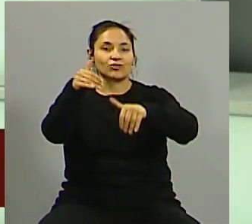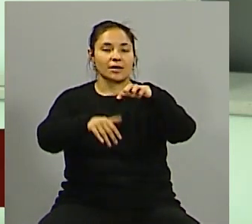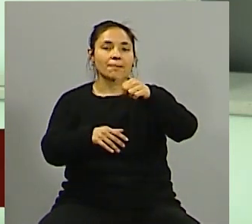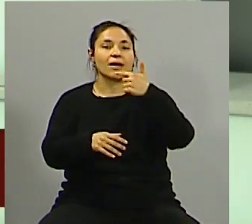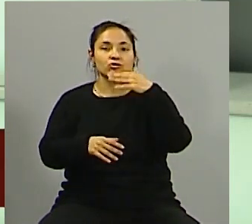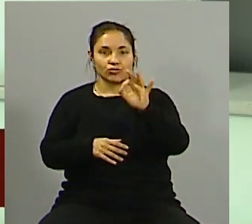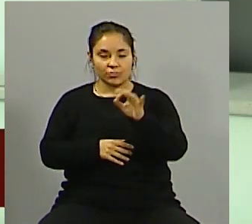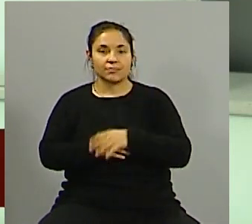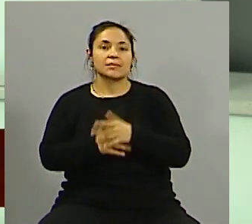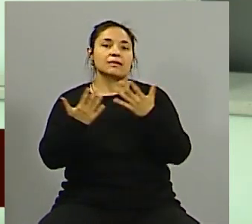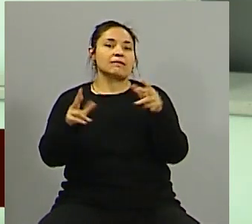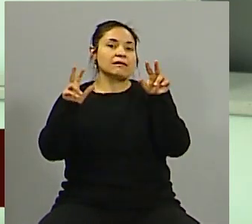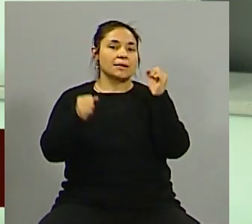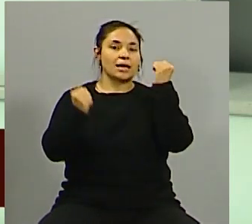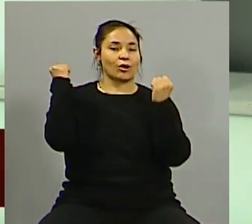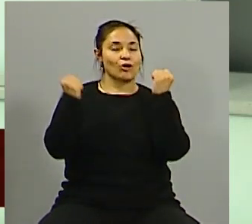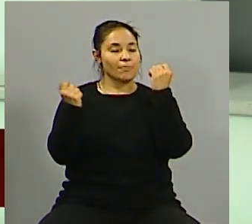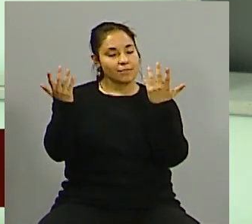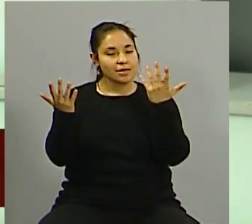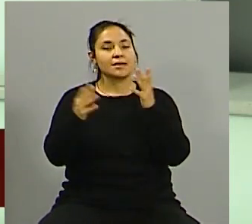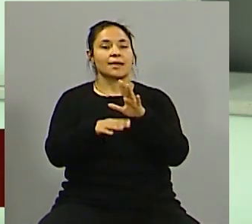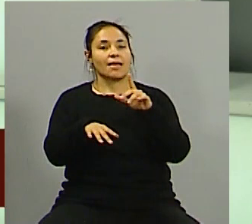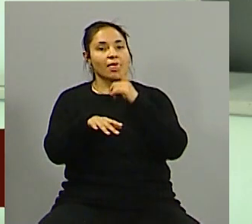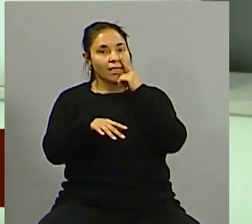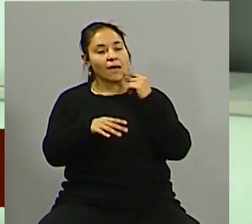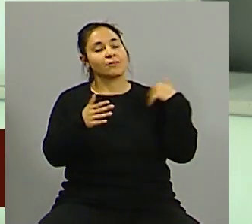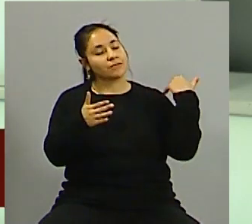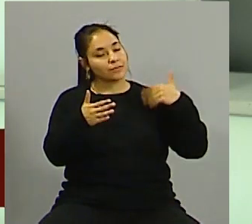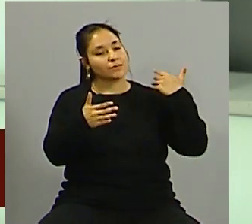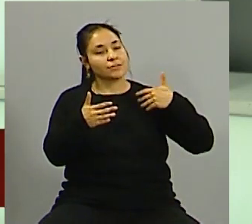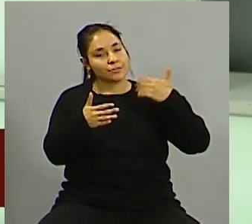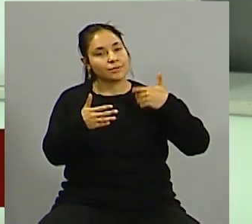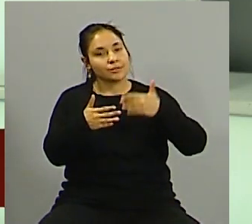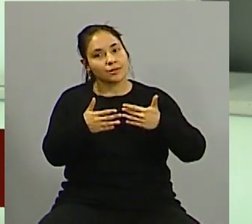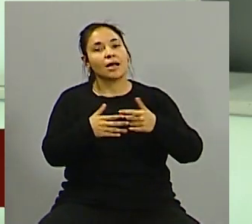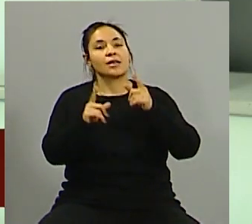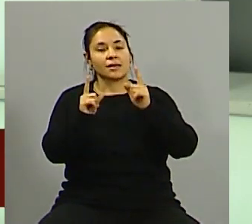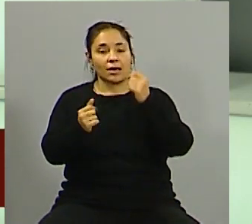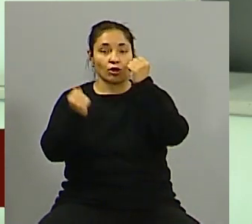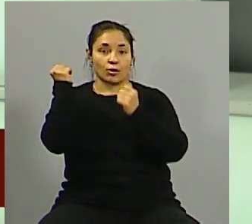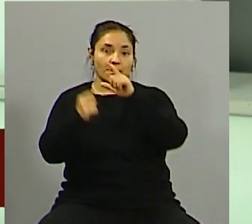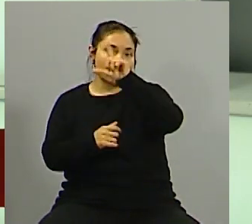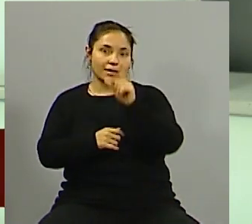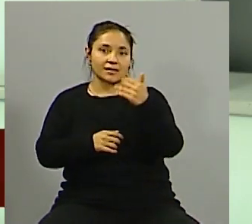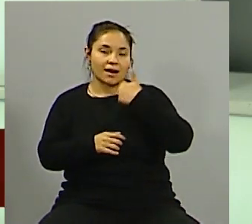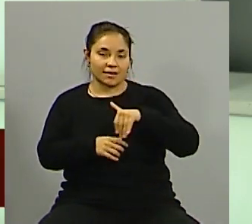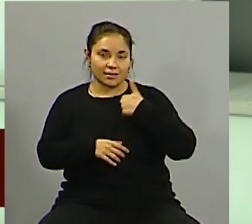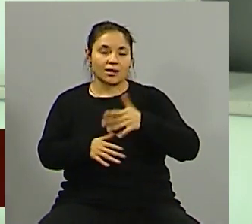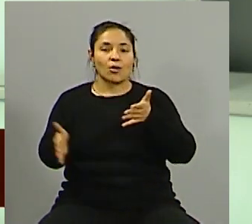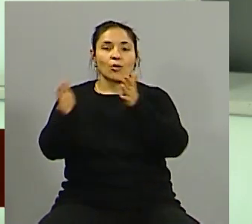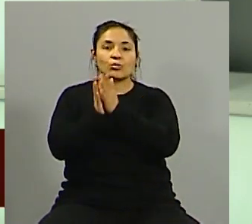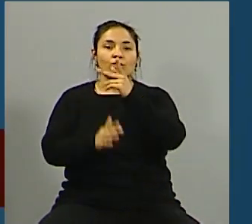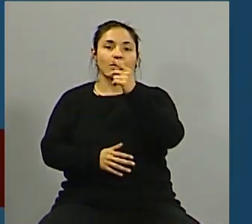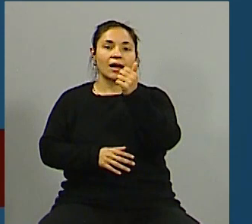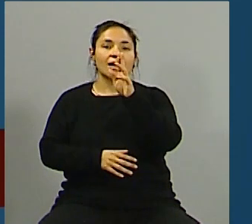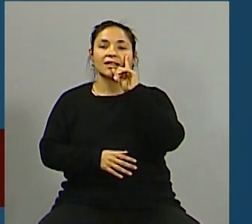sucediendo mucho en materia económica, al menos en estos últimos días, más allá de lo que venimos transitando con la economía argentina. Lo vamos a hablar con Karina Fara, que